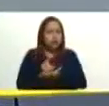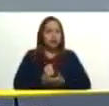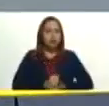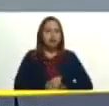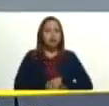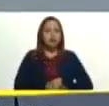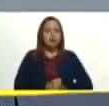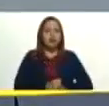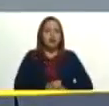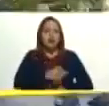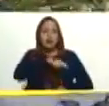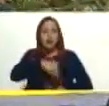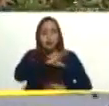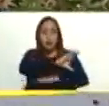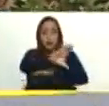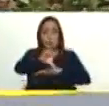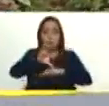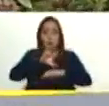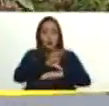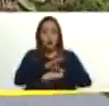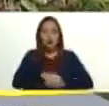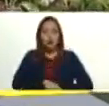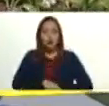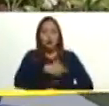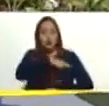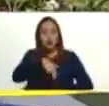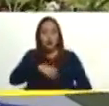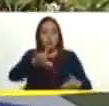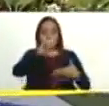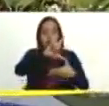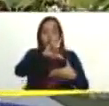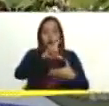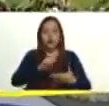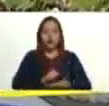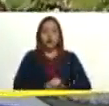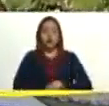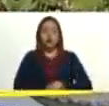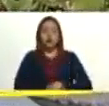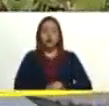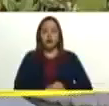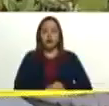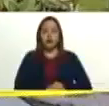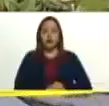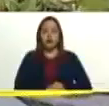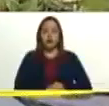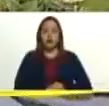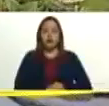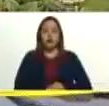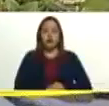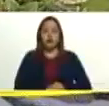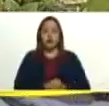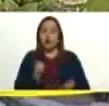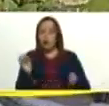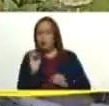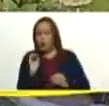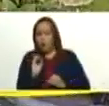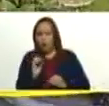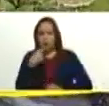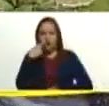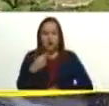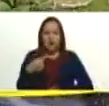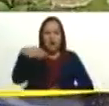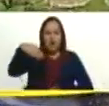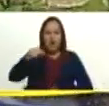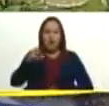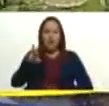de que nuestro Caribe, nuestra América Latina, o como dice Martí,